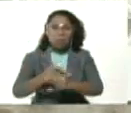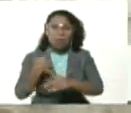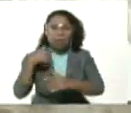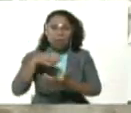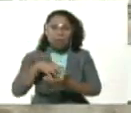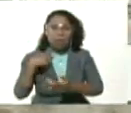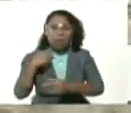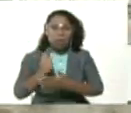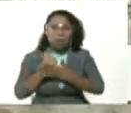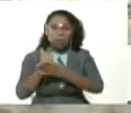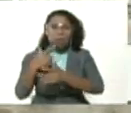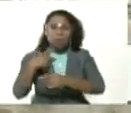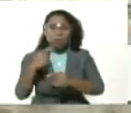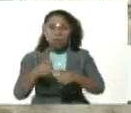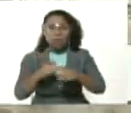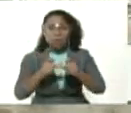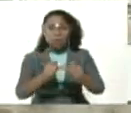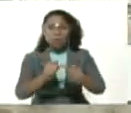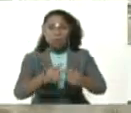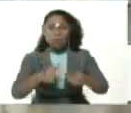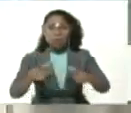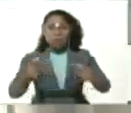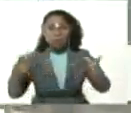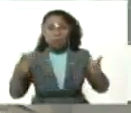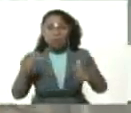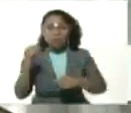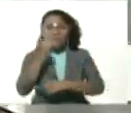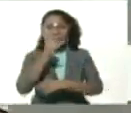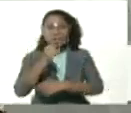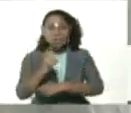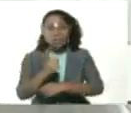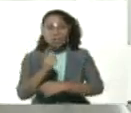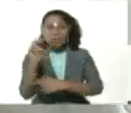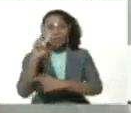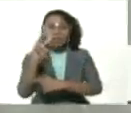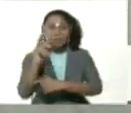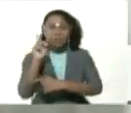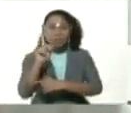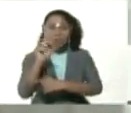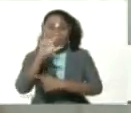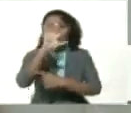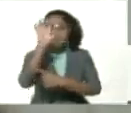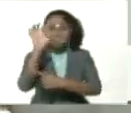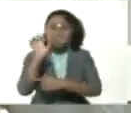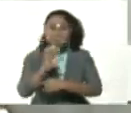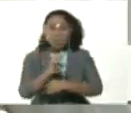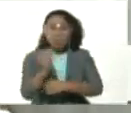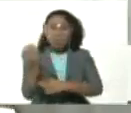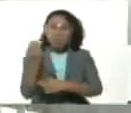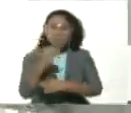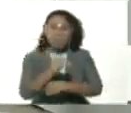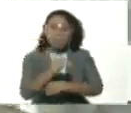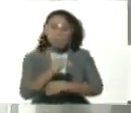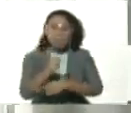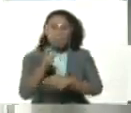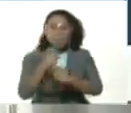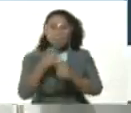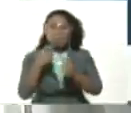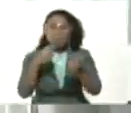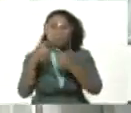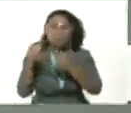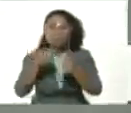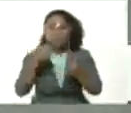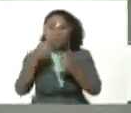va a apalancar para que sigan creciendo y hagamos del Zulia y de Venezuela, hermano presidente, uno de los países que más exporte camarón, que más